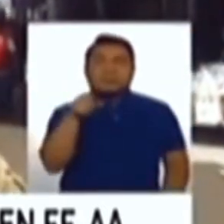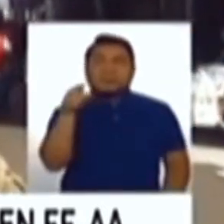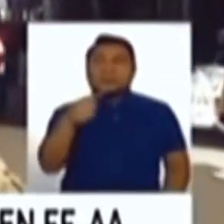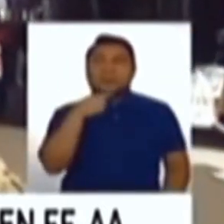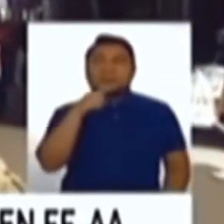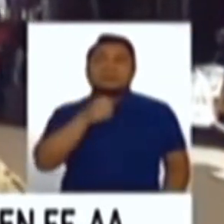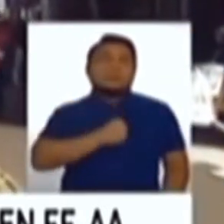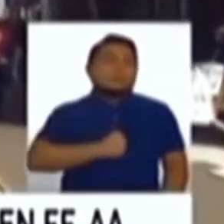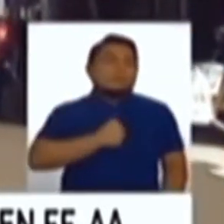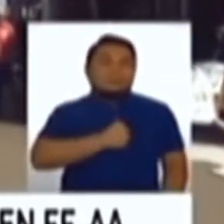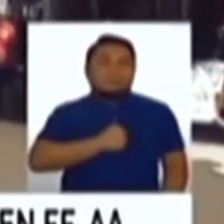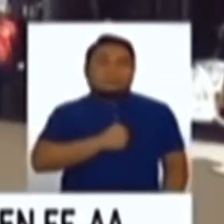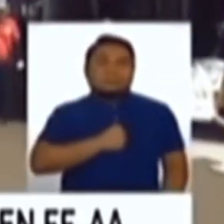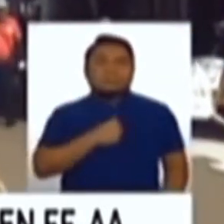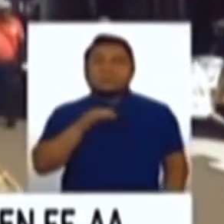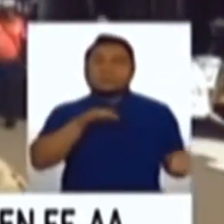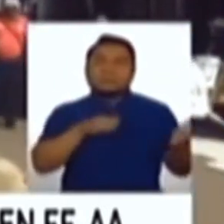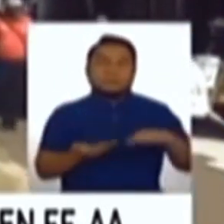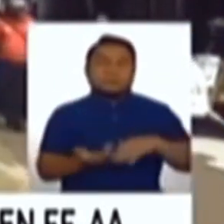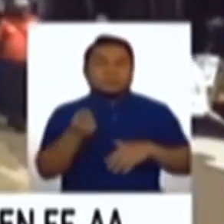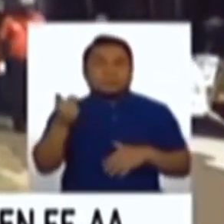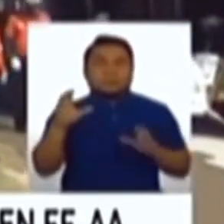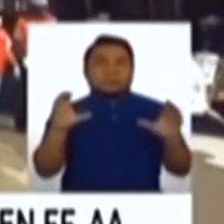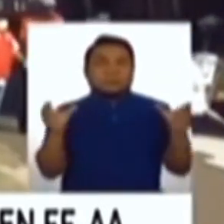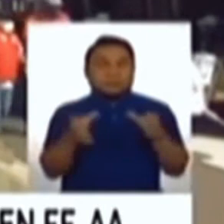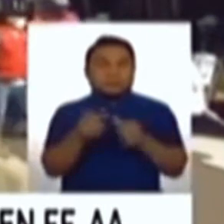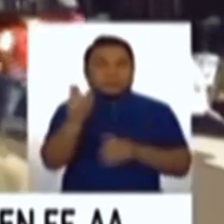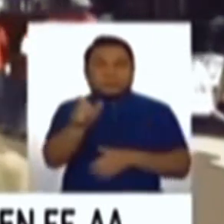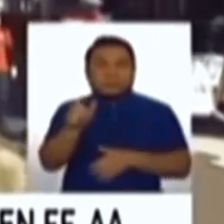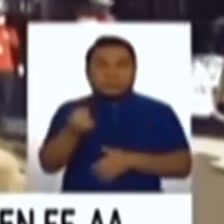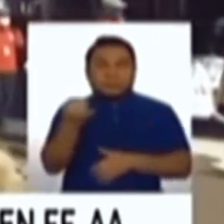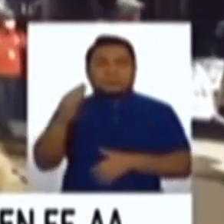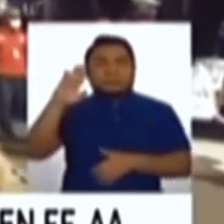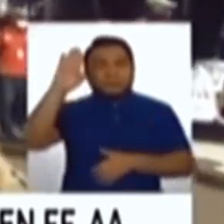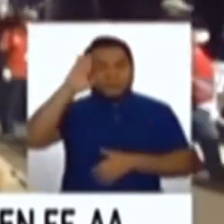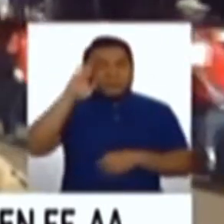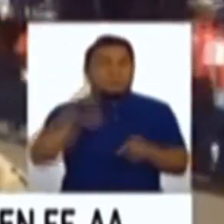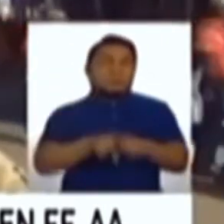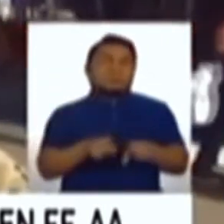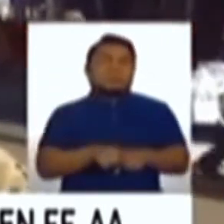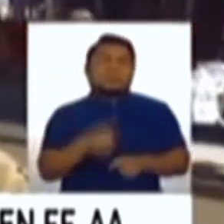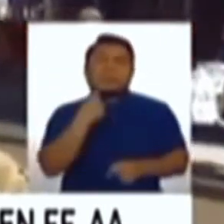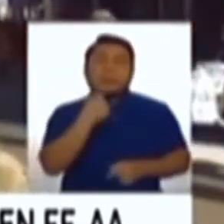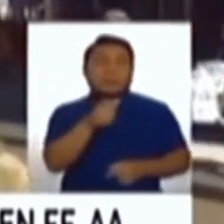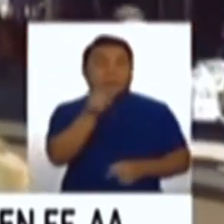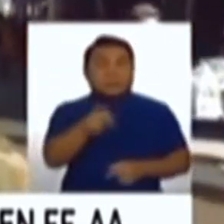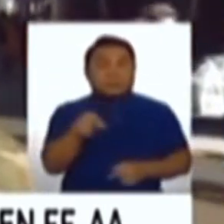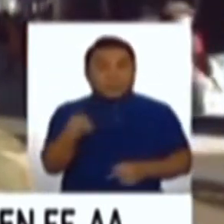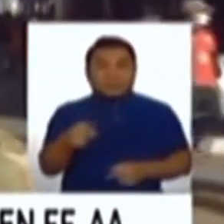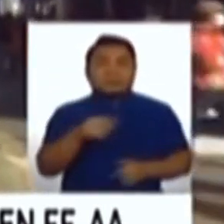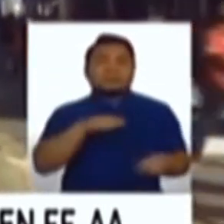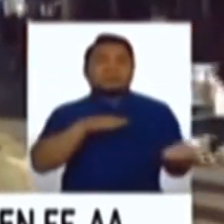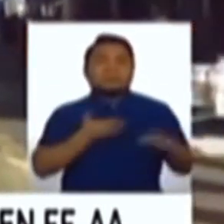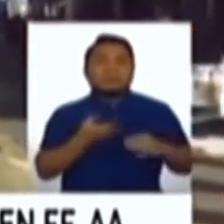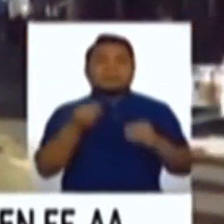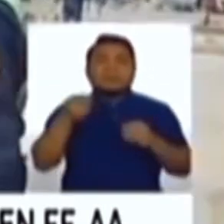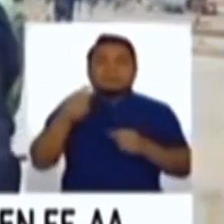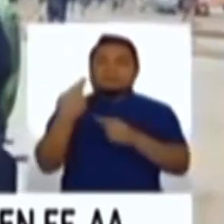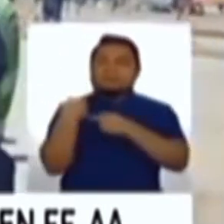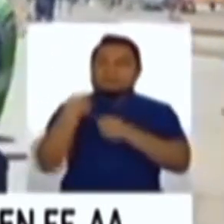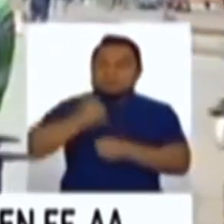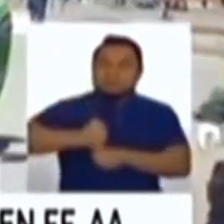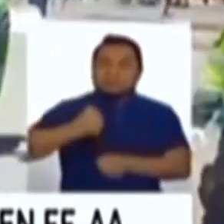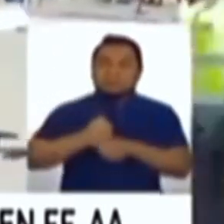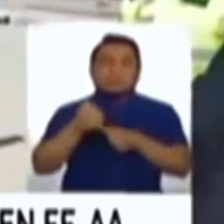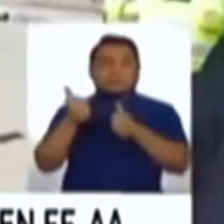el jefe del comando conjunto de las fuerzas armadas el general césar astudillo lamentó las muertes por el virus en su institución y en la